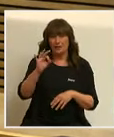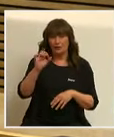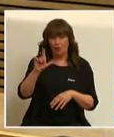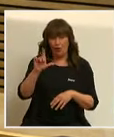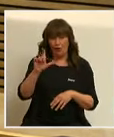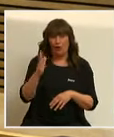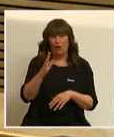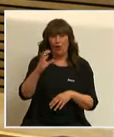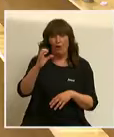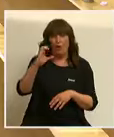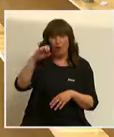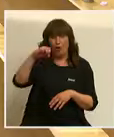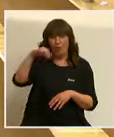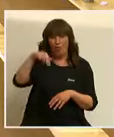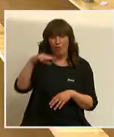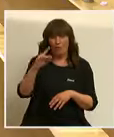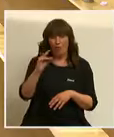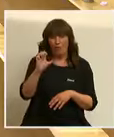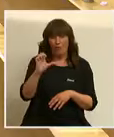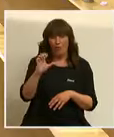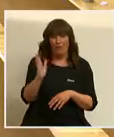Fernández.